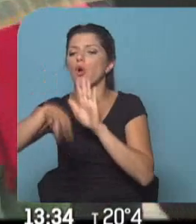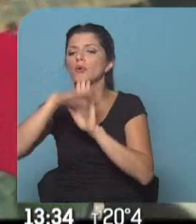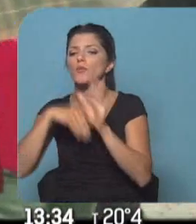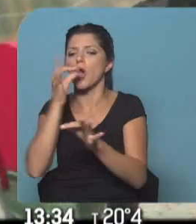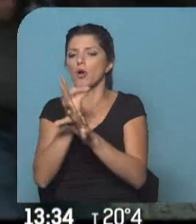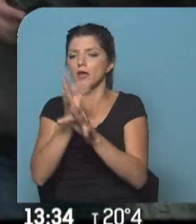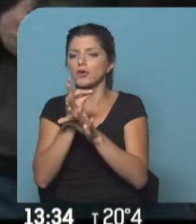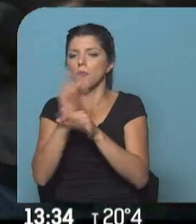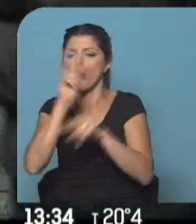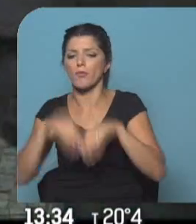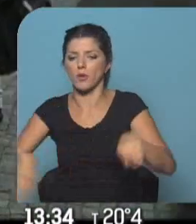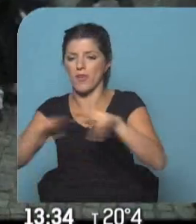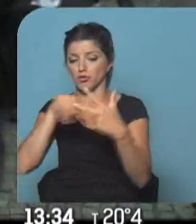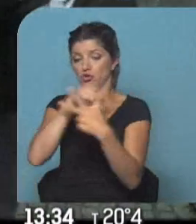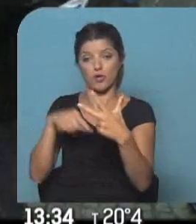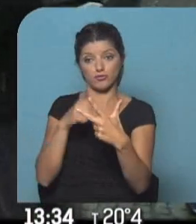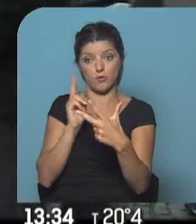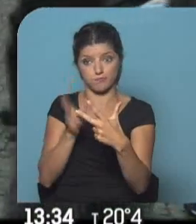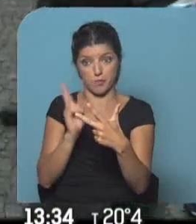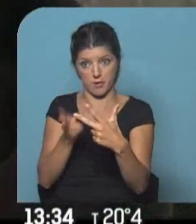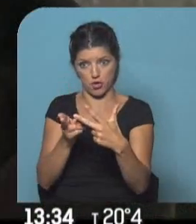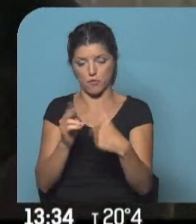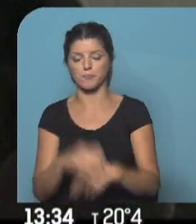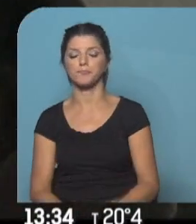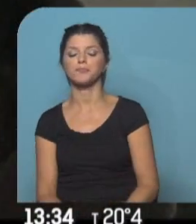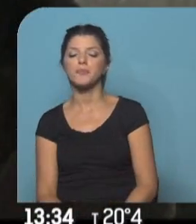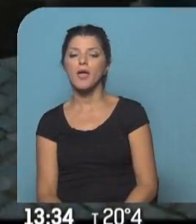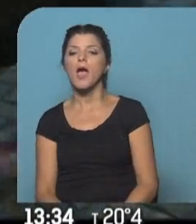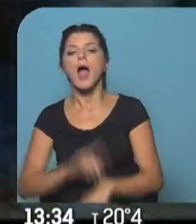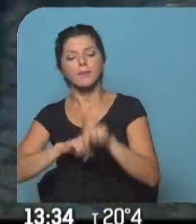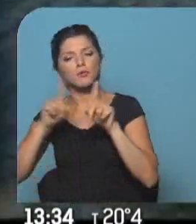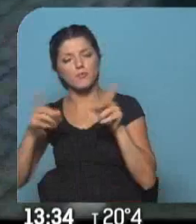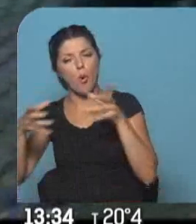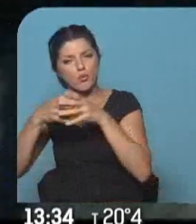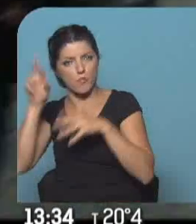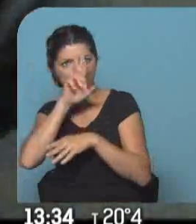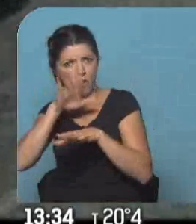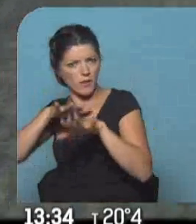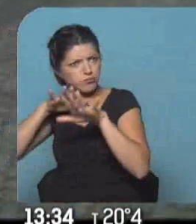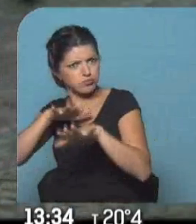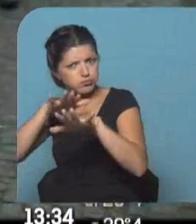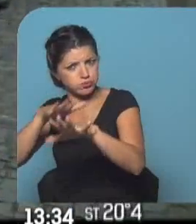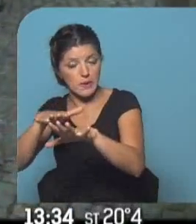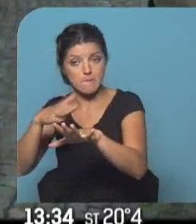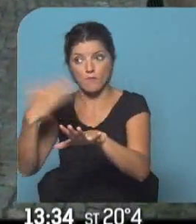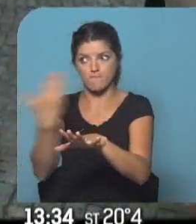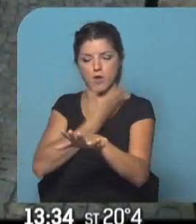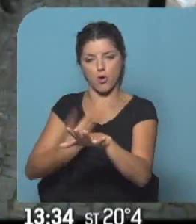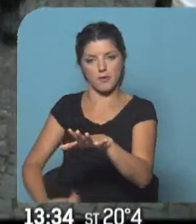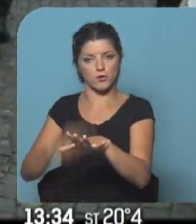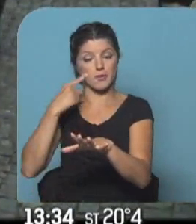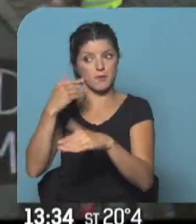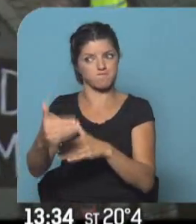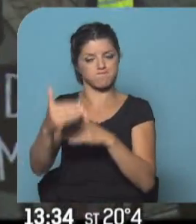educativos. Obligado por una multitudinaria e inédita protesta de mujeres, el gobierno sí se vio obligado a dar marcha atrás